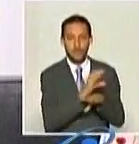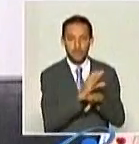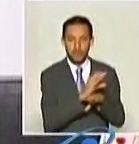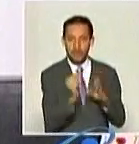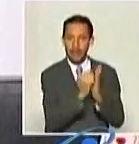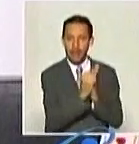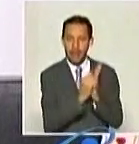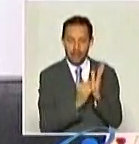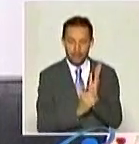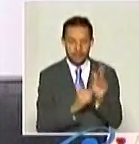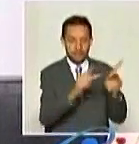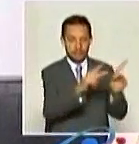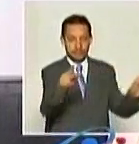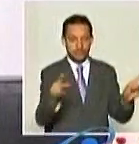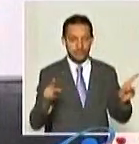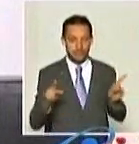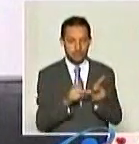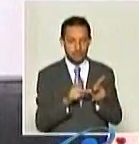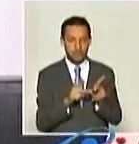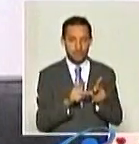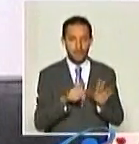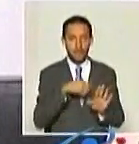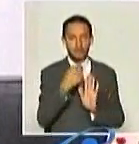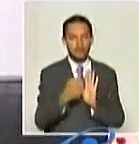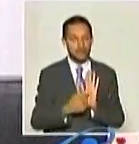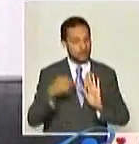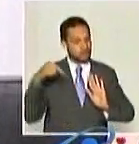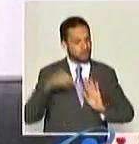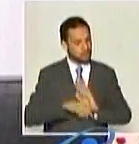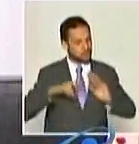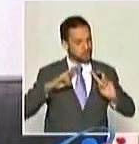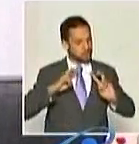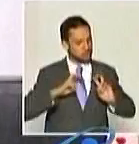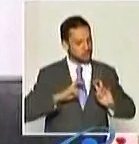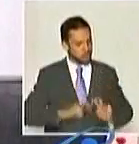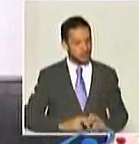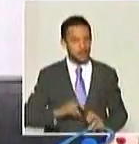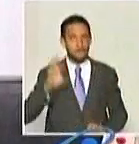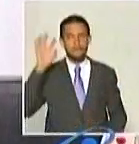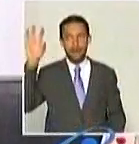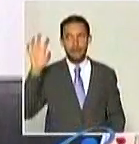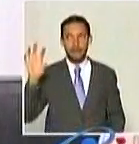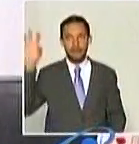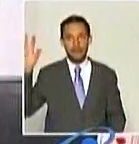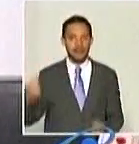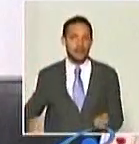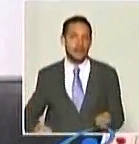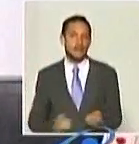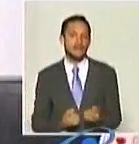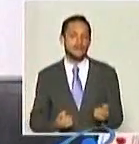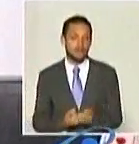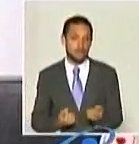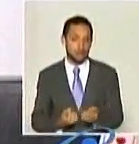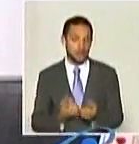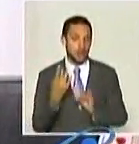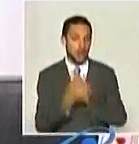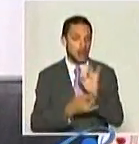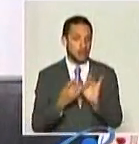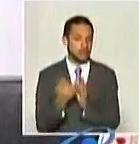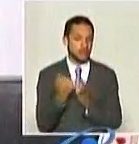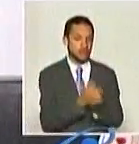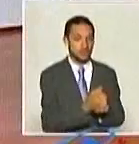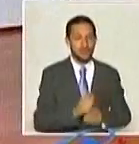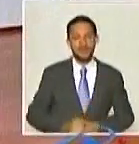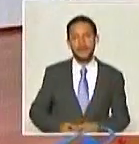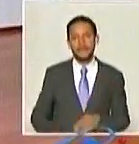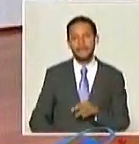la ozonoterapia se ha ido generalizando y en el país cada vez es más la gente que está utilizando el sistema. Doctor Javier, háblenos un poco